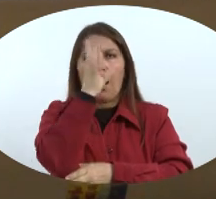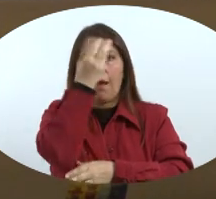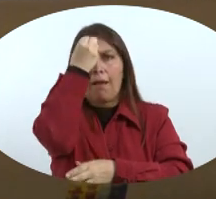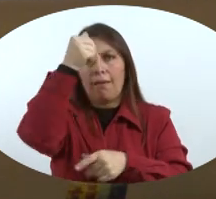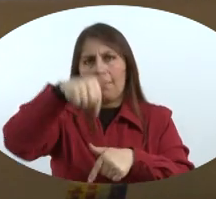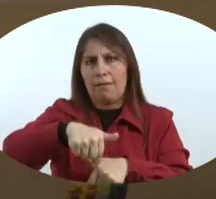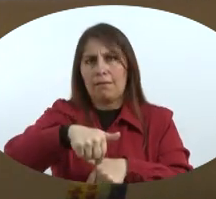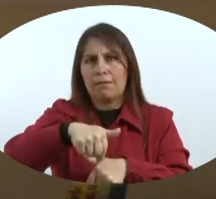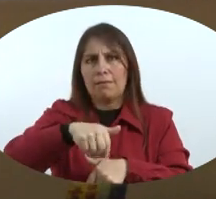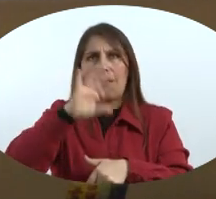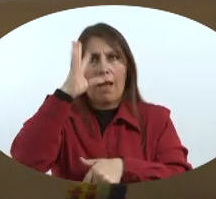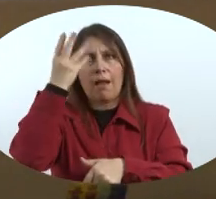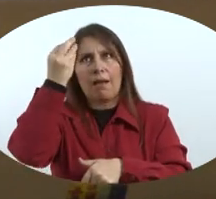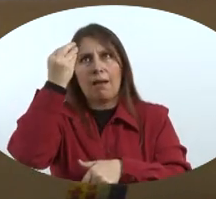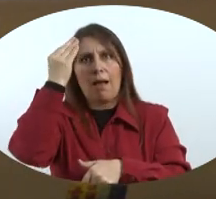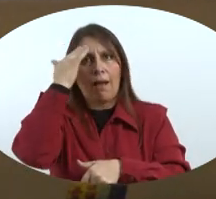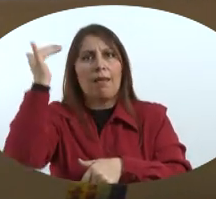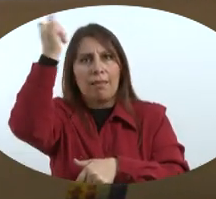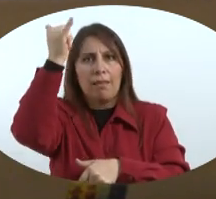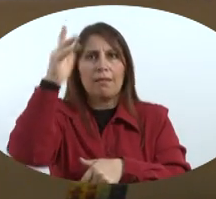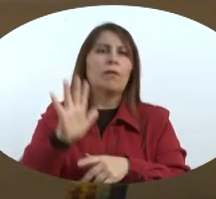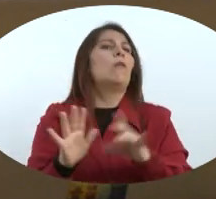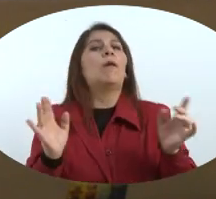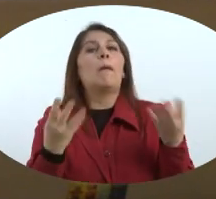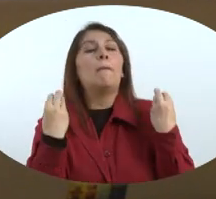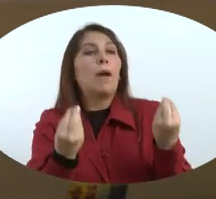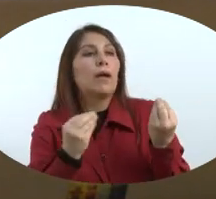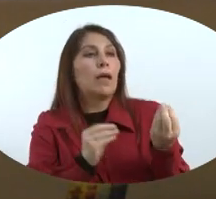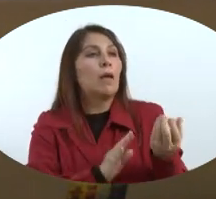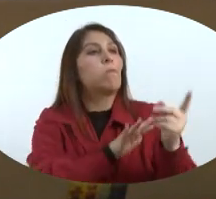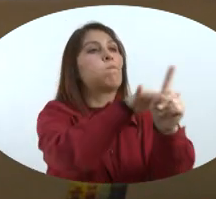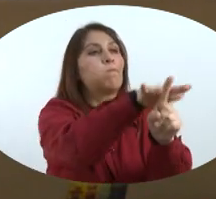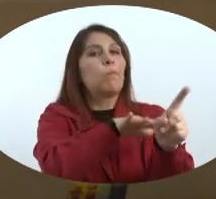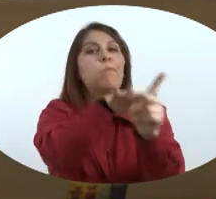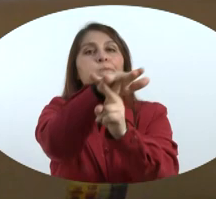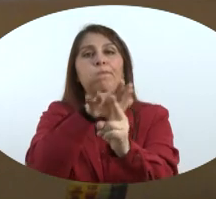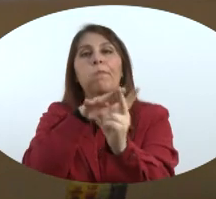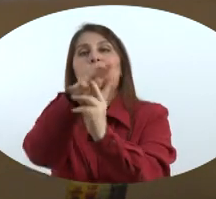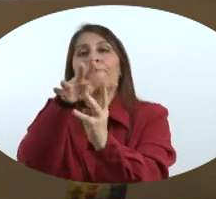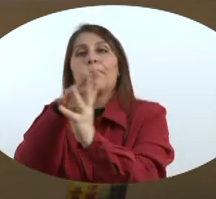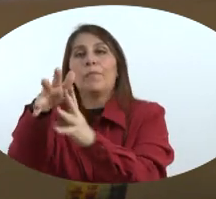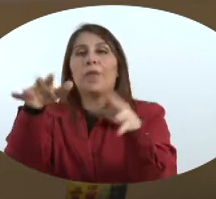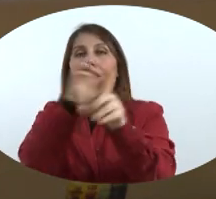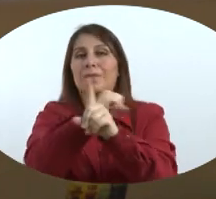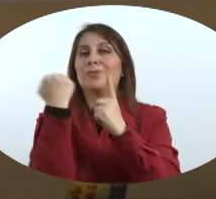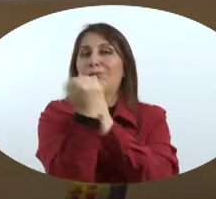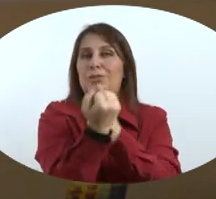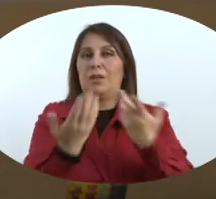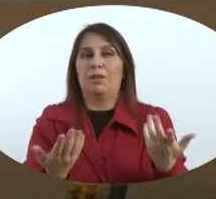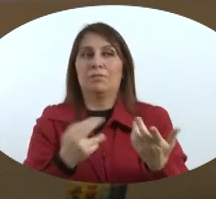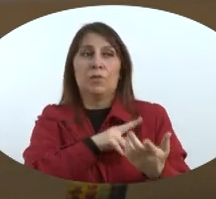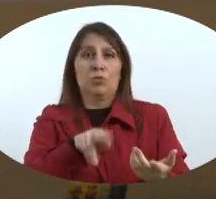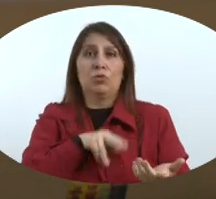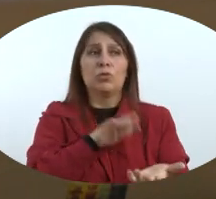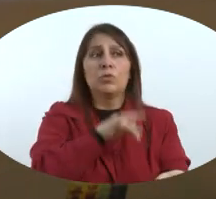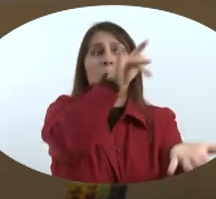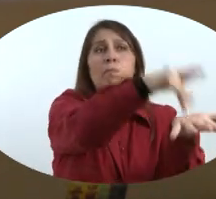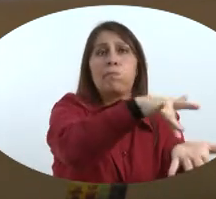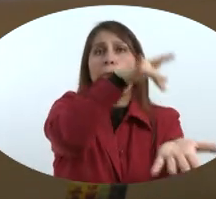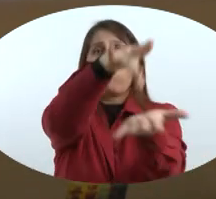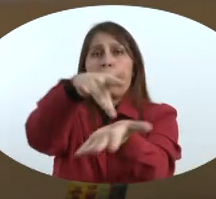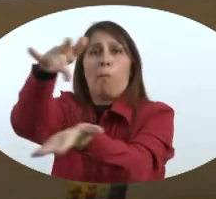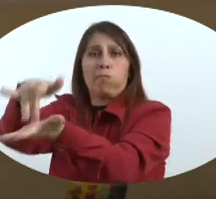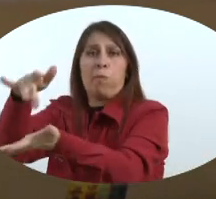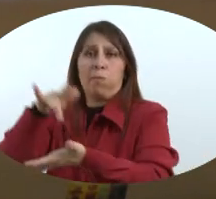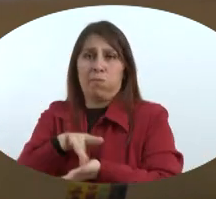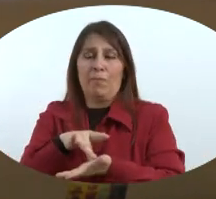diferentes escenarios o diferentes sectores sociales en donde la universidad pedagógica ha tenido presencia y pues que